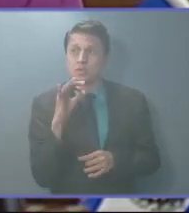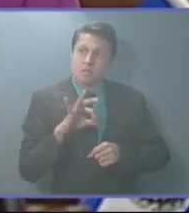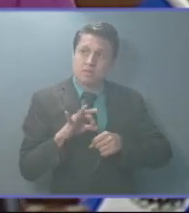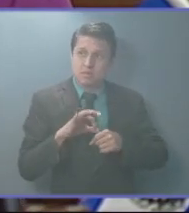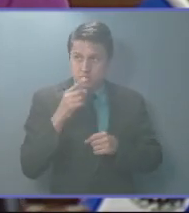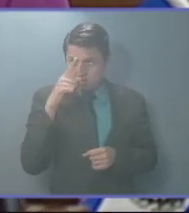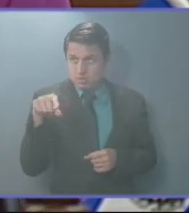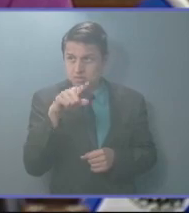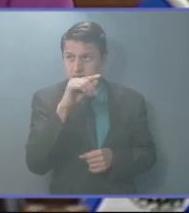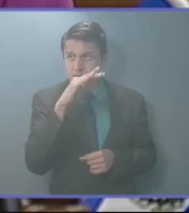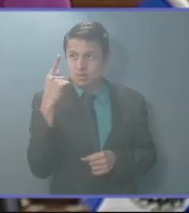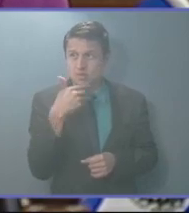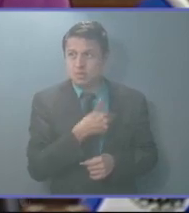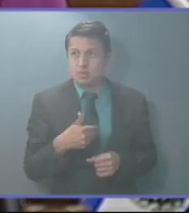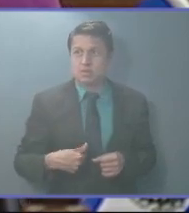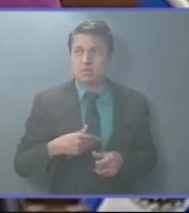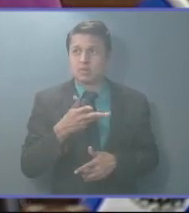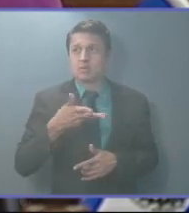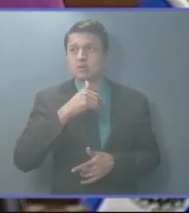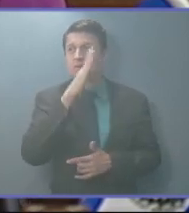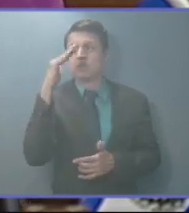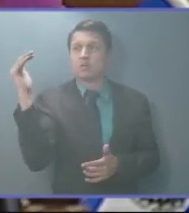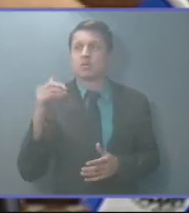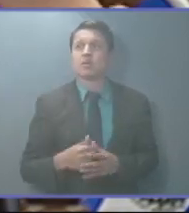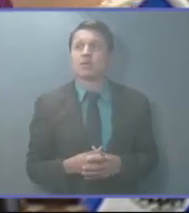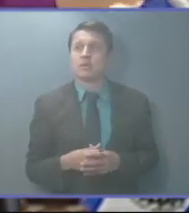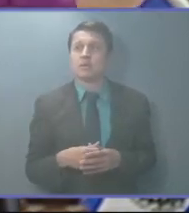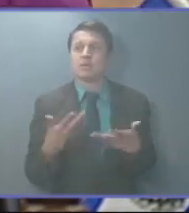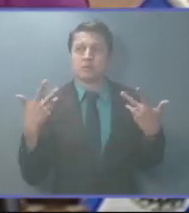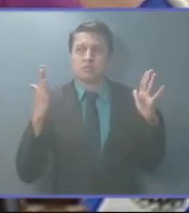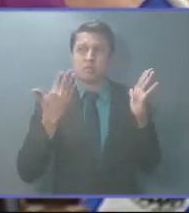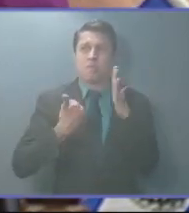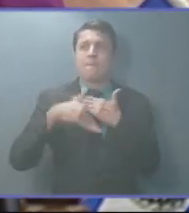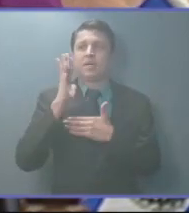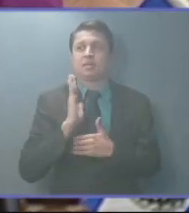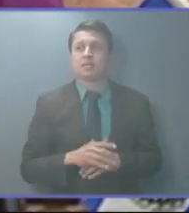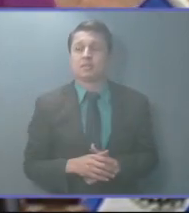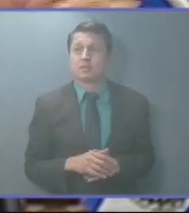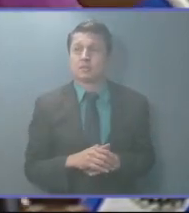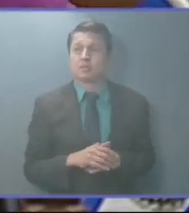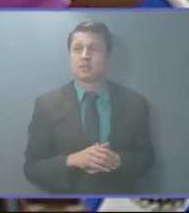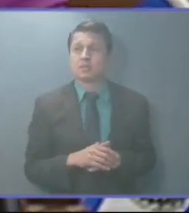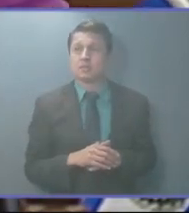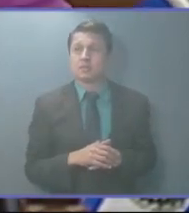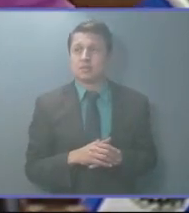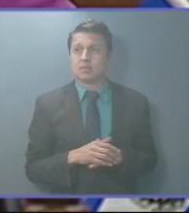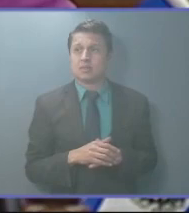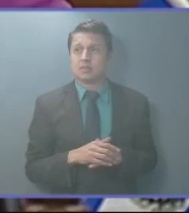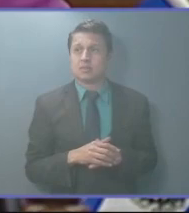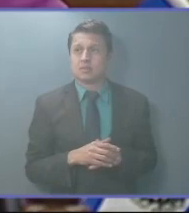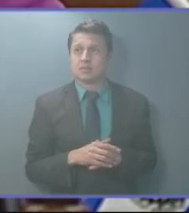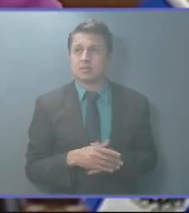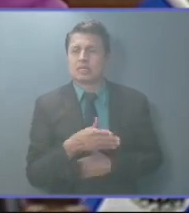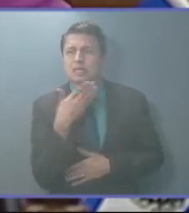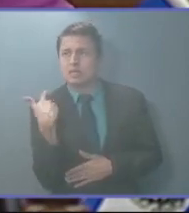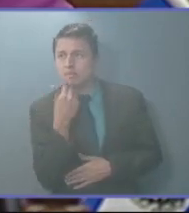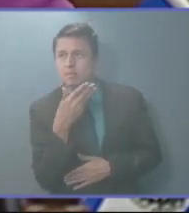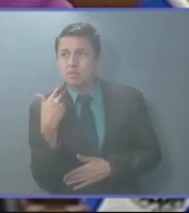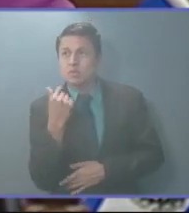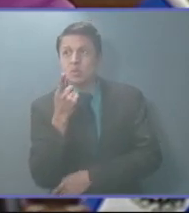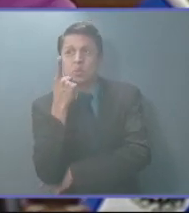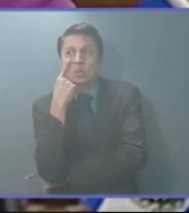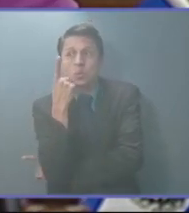presidente sino de un país que somos mucho más y es que lo que pasó fue bien